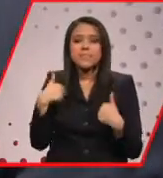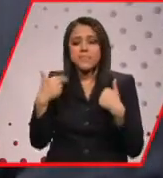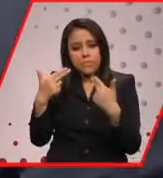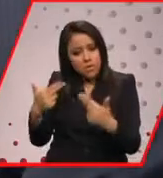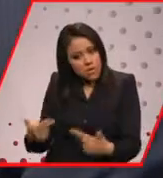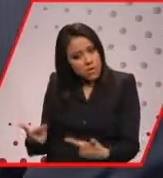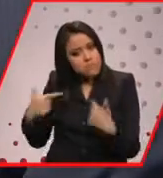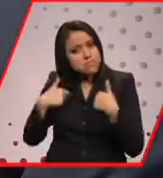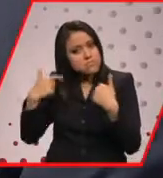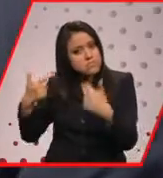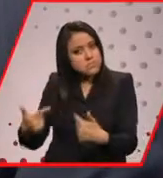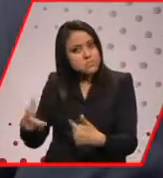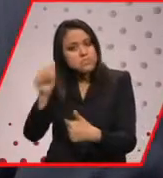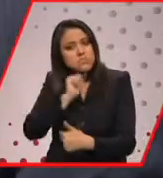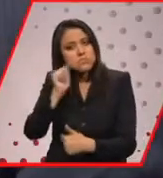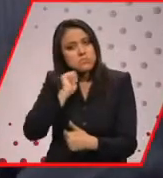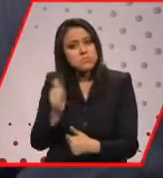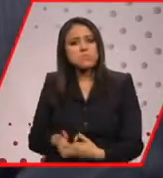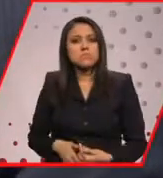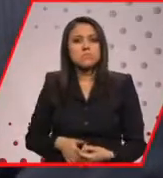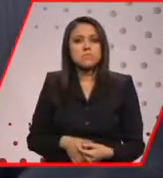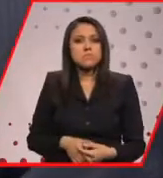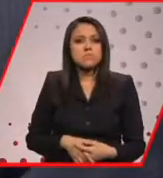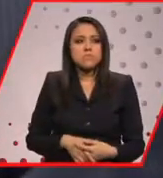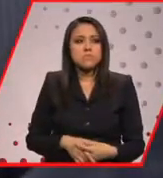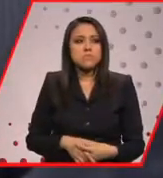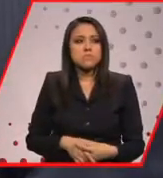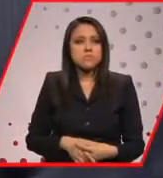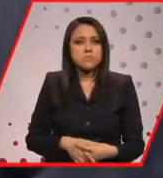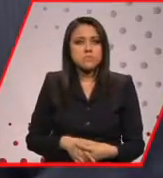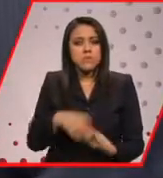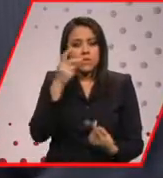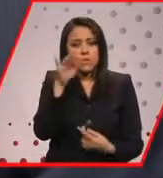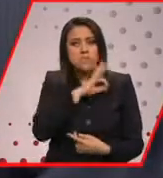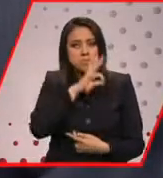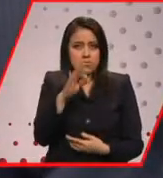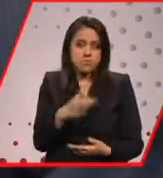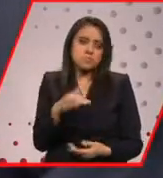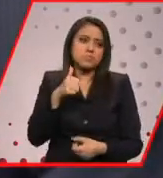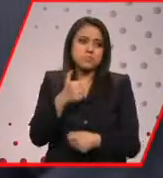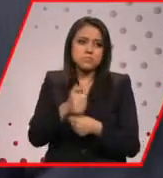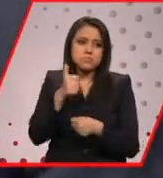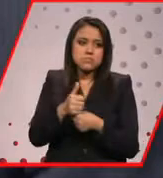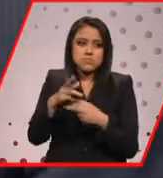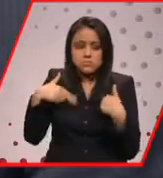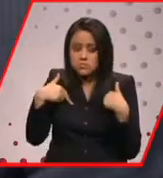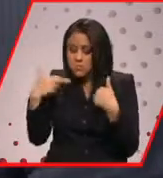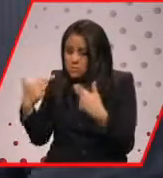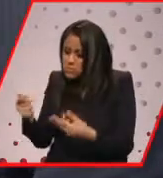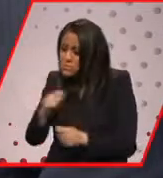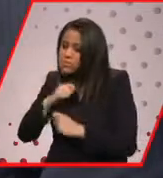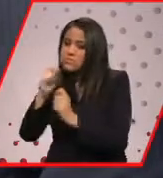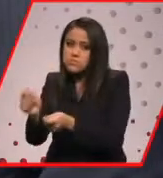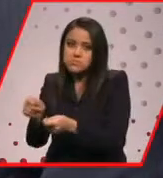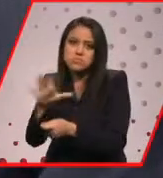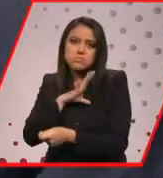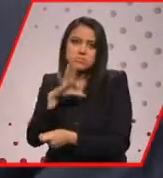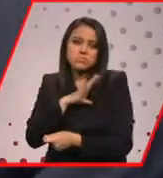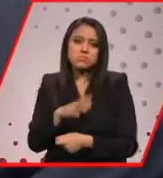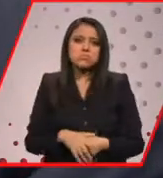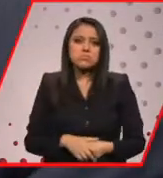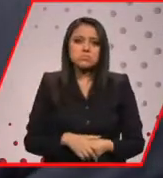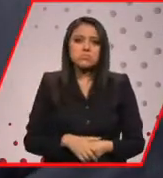que realmente ellos tienen el hecho de tener una posesión es un título de propiedad impropia, o